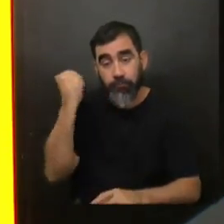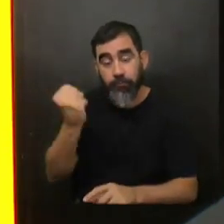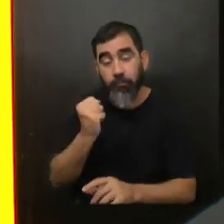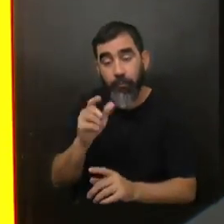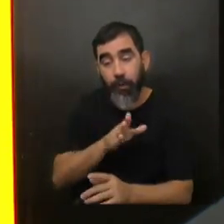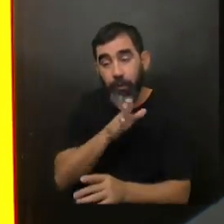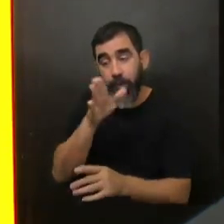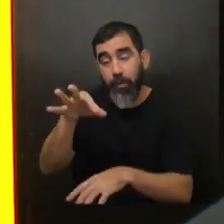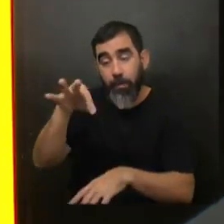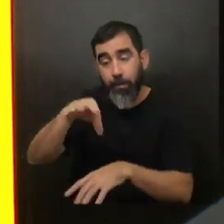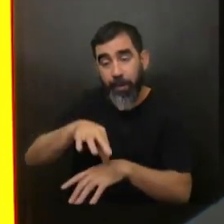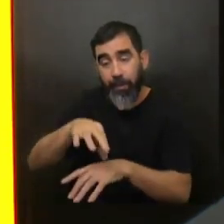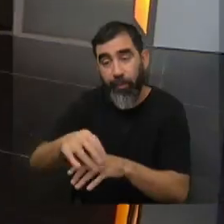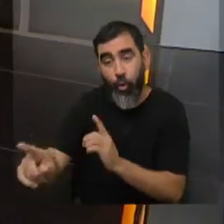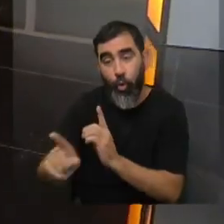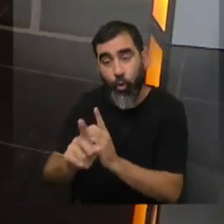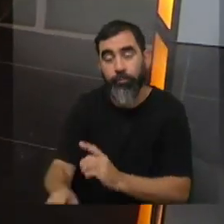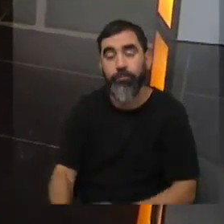consultar. Ahí va.